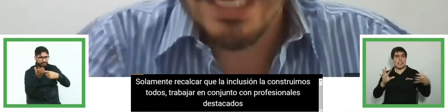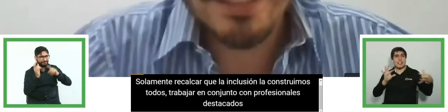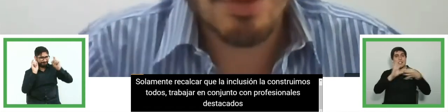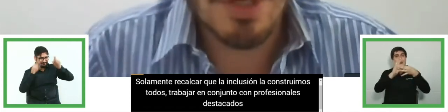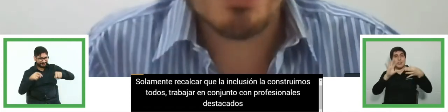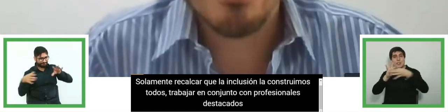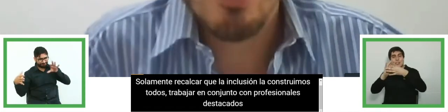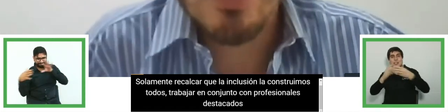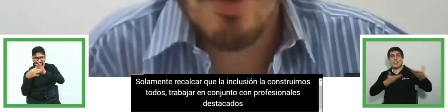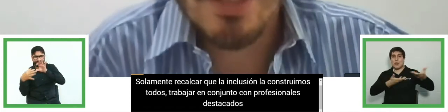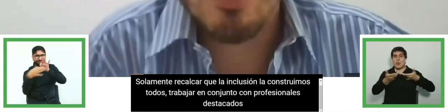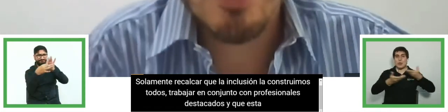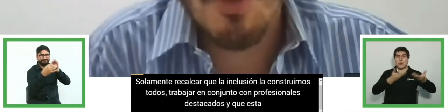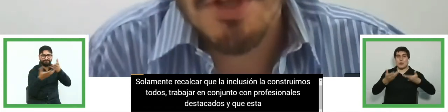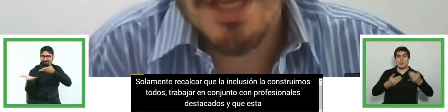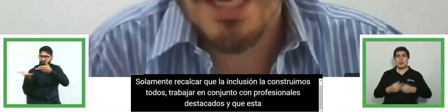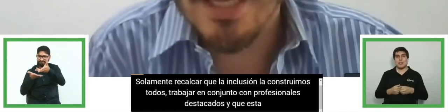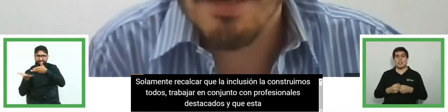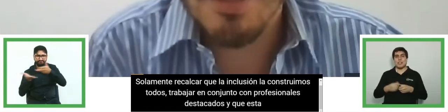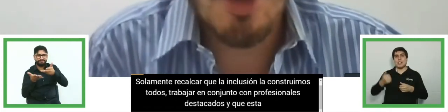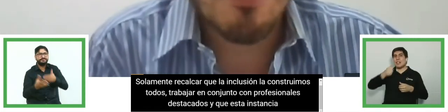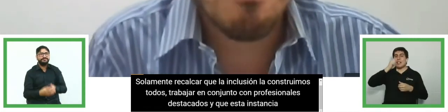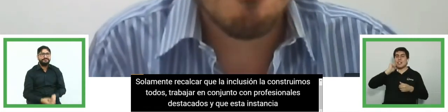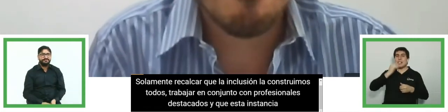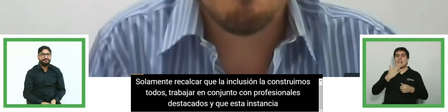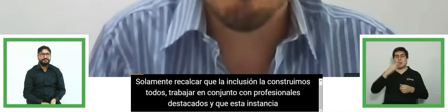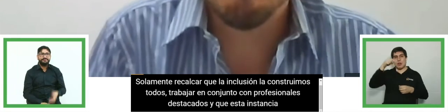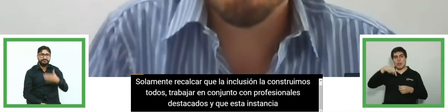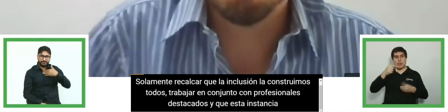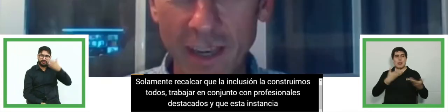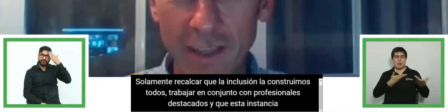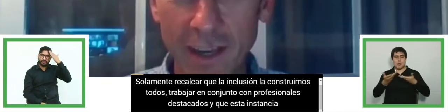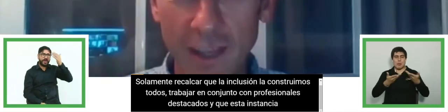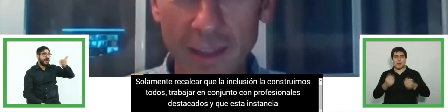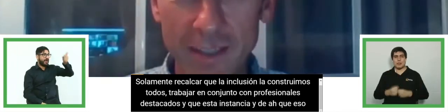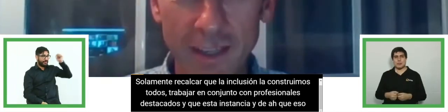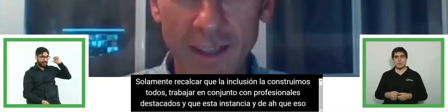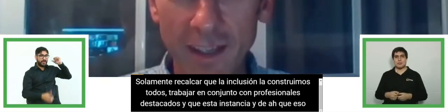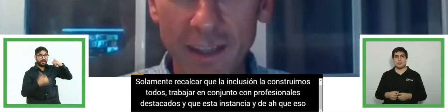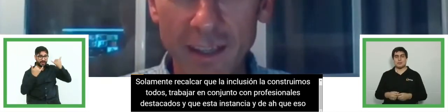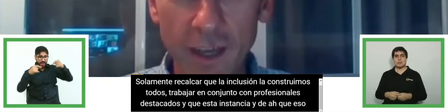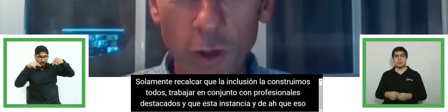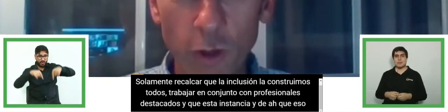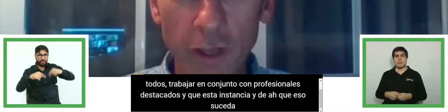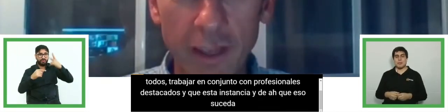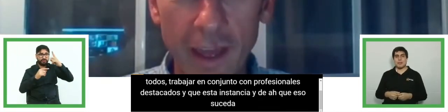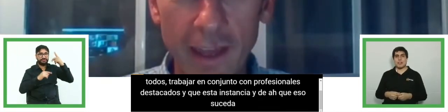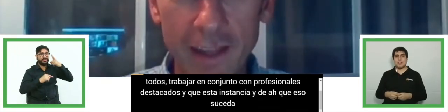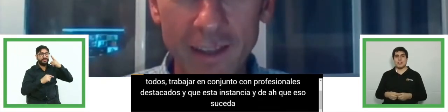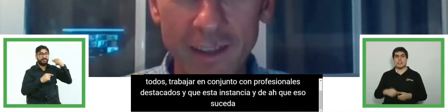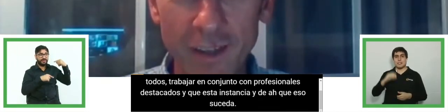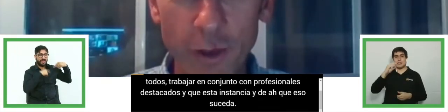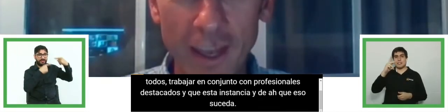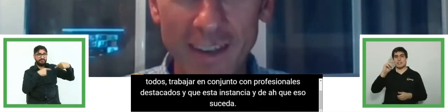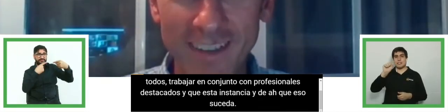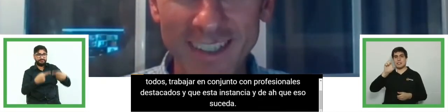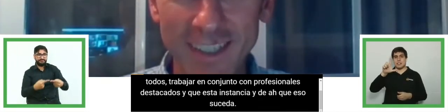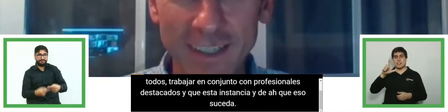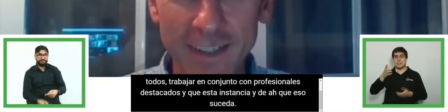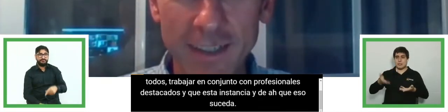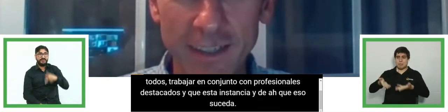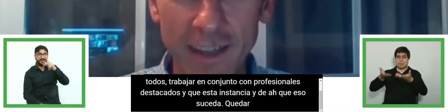que en todas las sesiones que se han ido desarrollando en Zero Project ayer y hoy. Excelente, gracias. Diego, Kyle, go